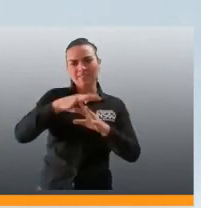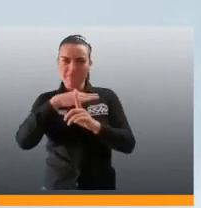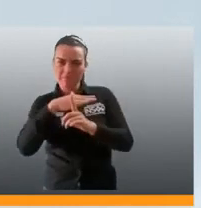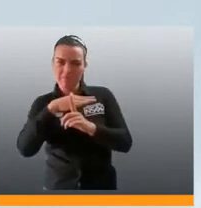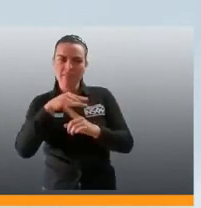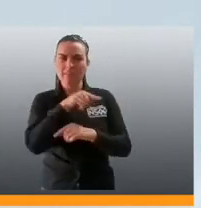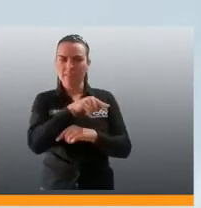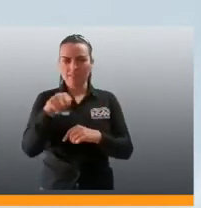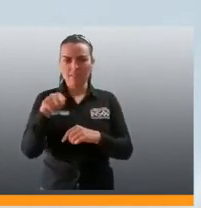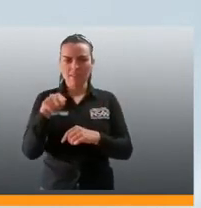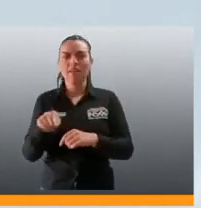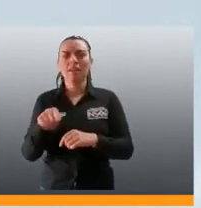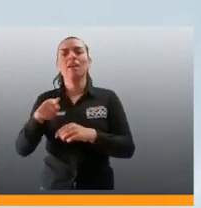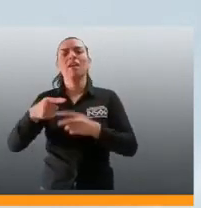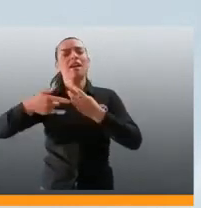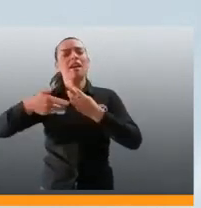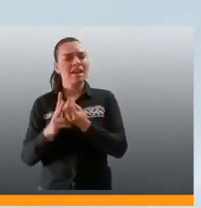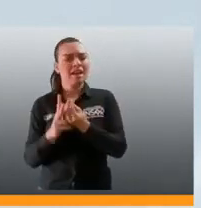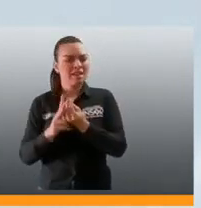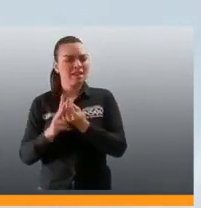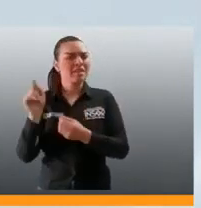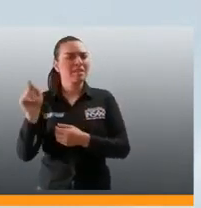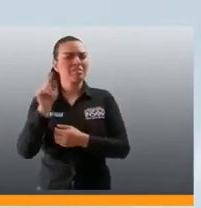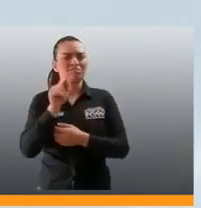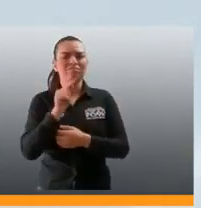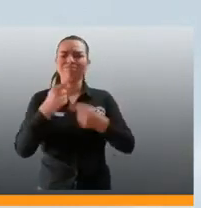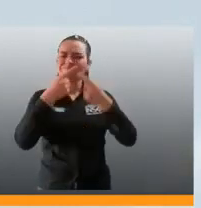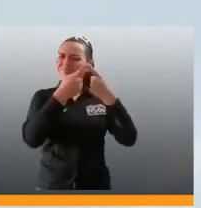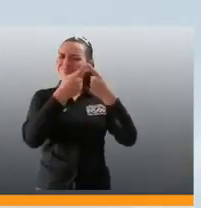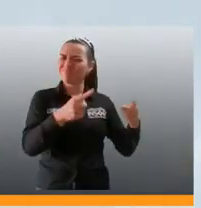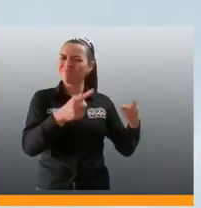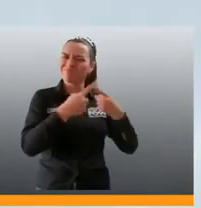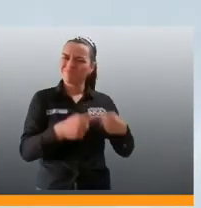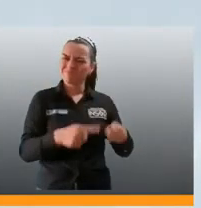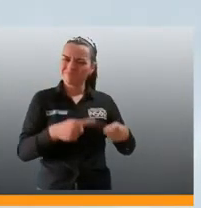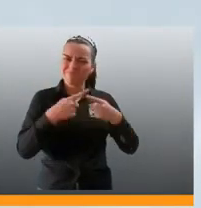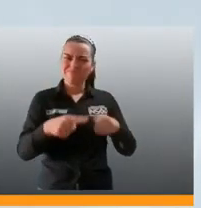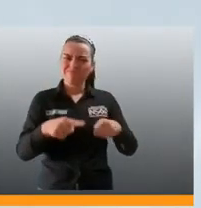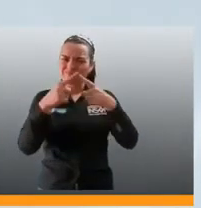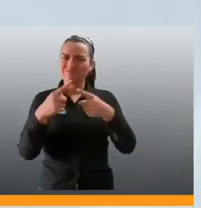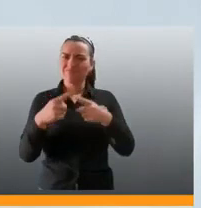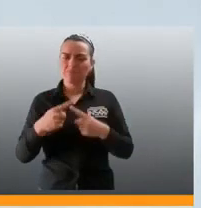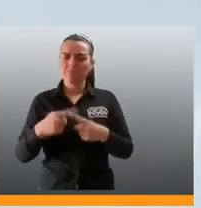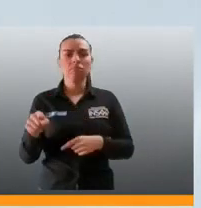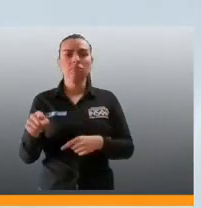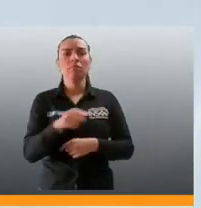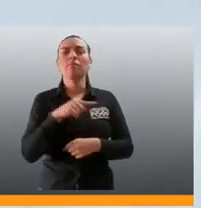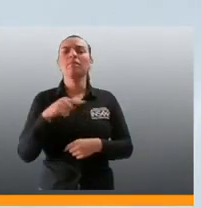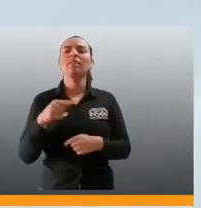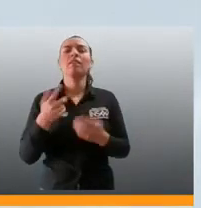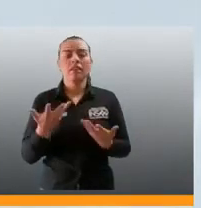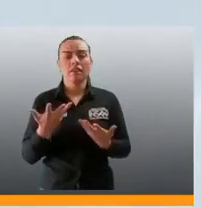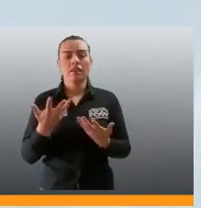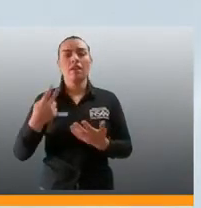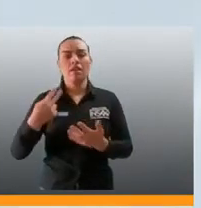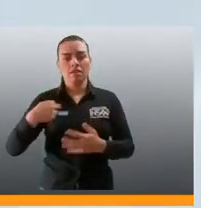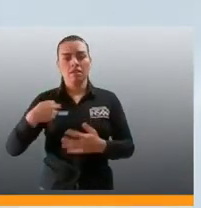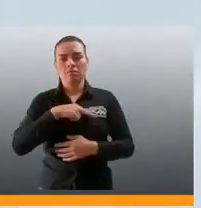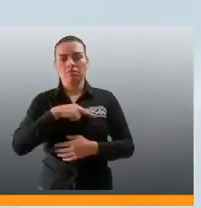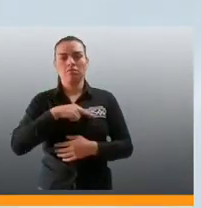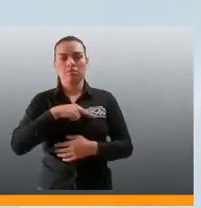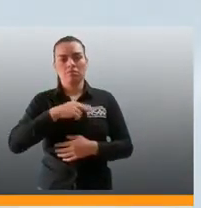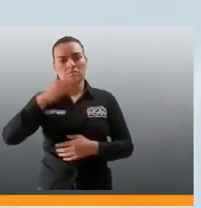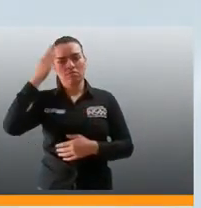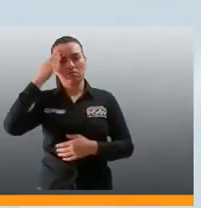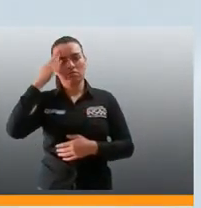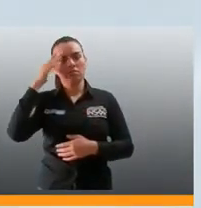Second Life como herramienta, bueno, en fin, diferentes temáticas que trabajamos y que consideramos que nos permitió dar un buen